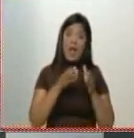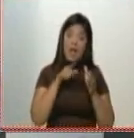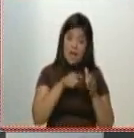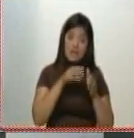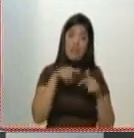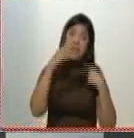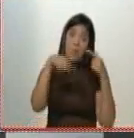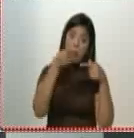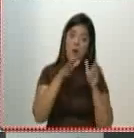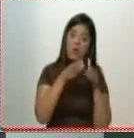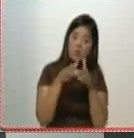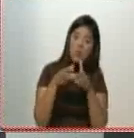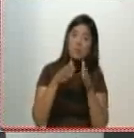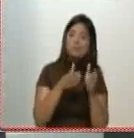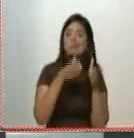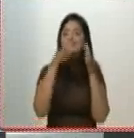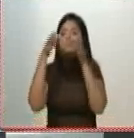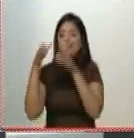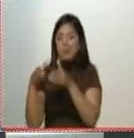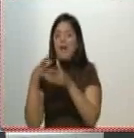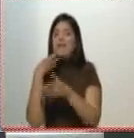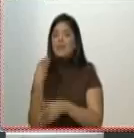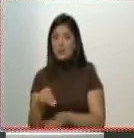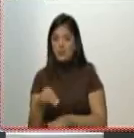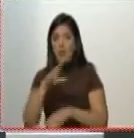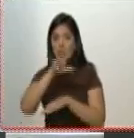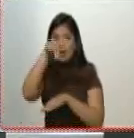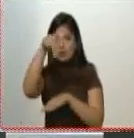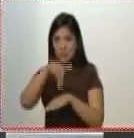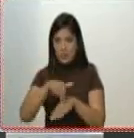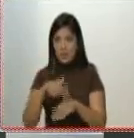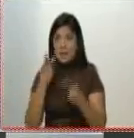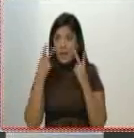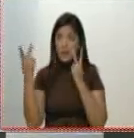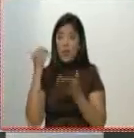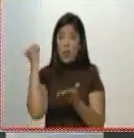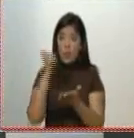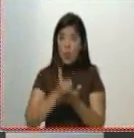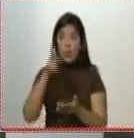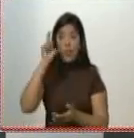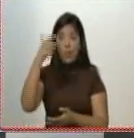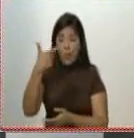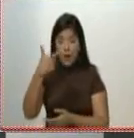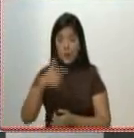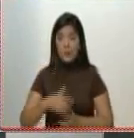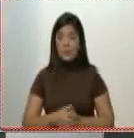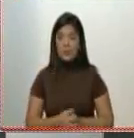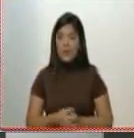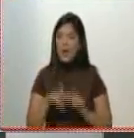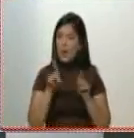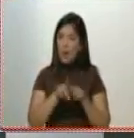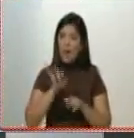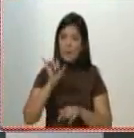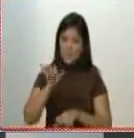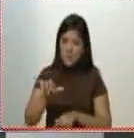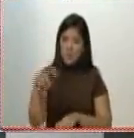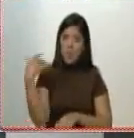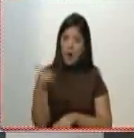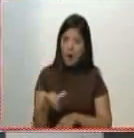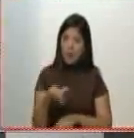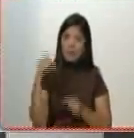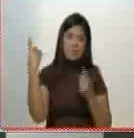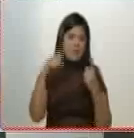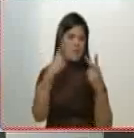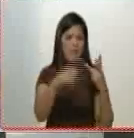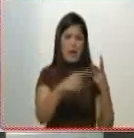anteriormente. Este es el club de uno de los clubes que hacen vida en el estado Guárico. Así como ellos, tenemos